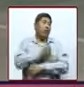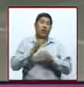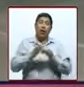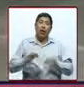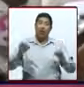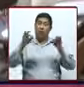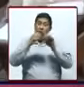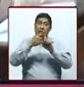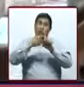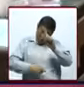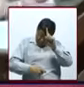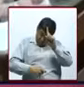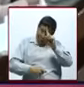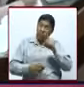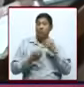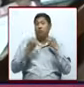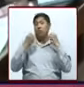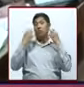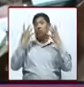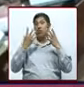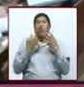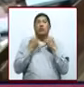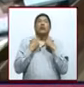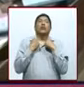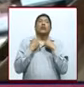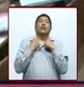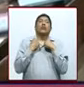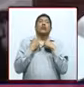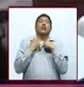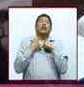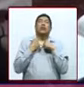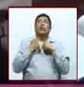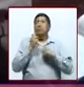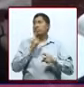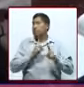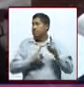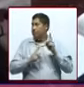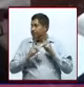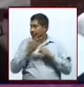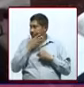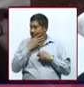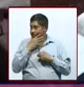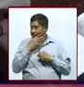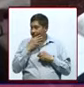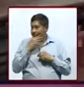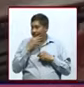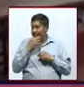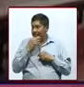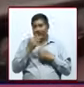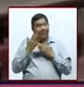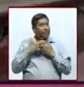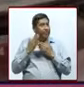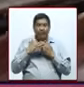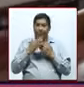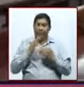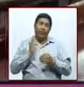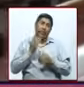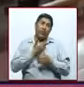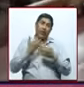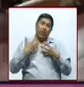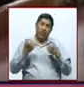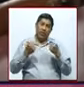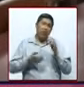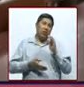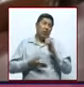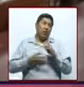ese descenso brusco de temperaturas a veces nos lleva a cometer algunas, irresponsabilidades con nuestra salud.